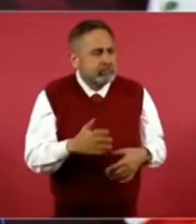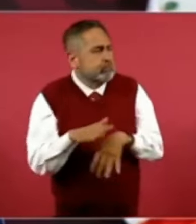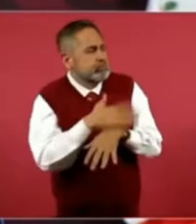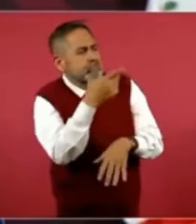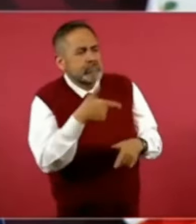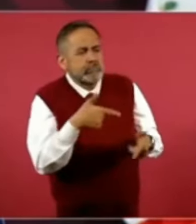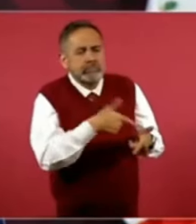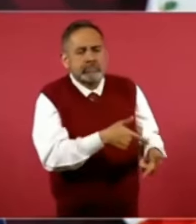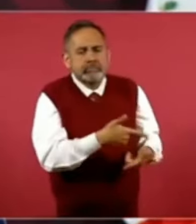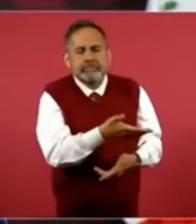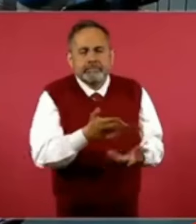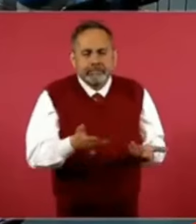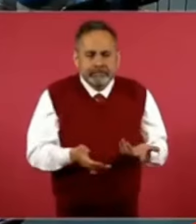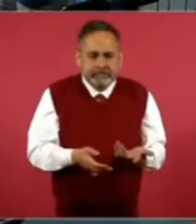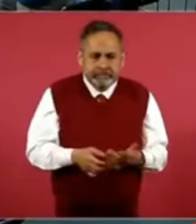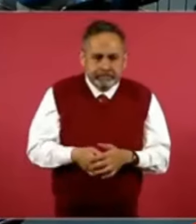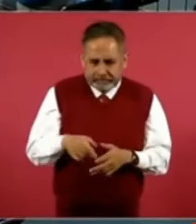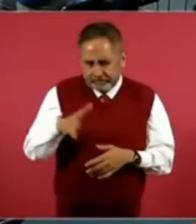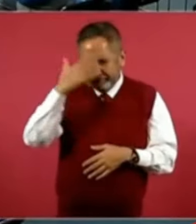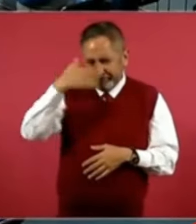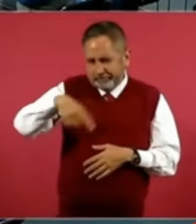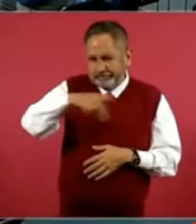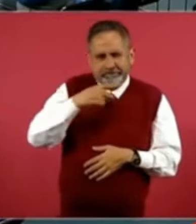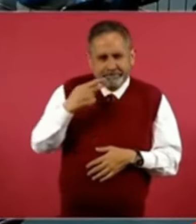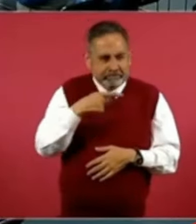¿No? En lo político.